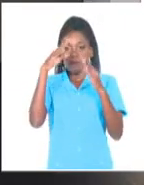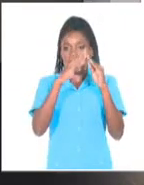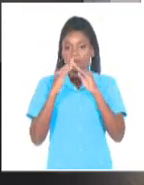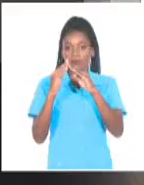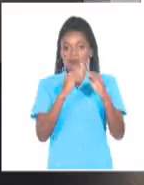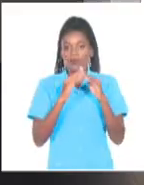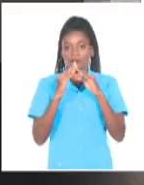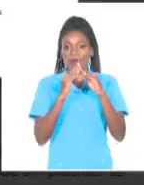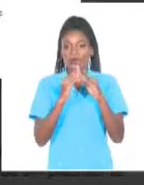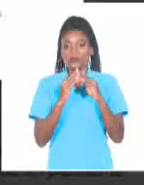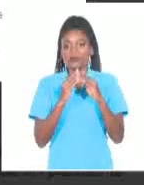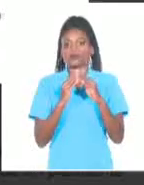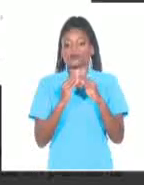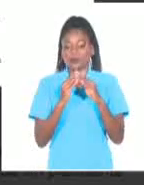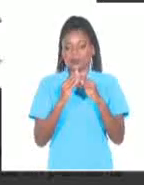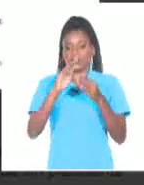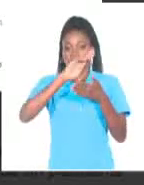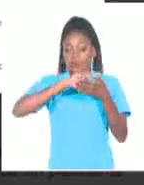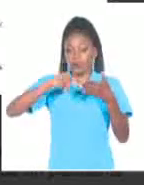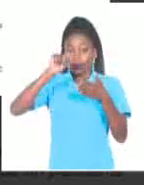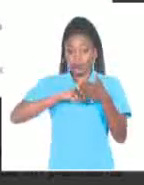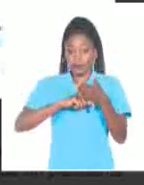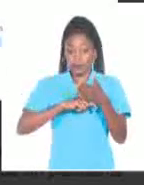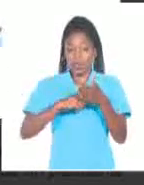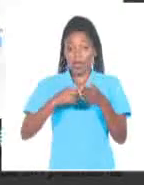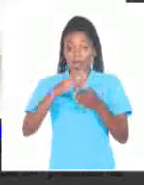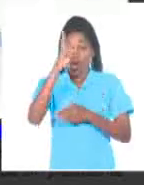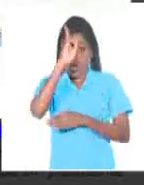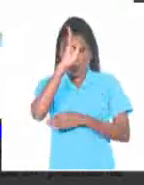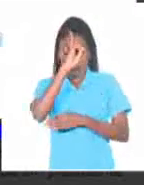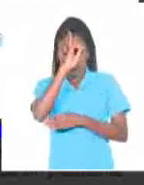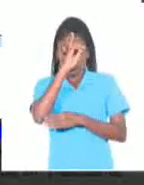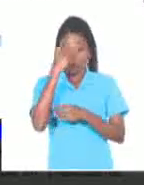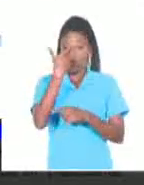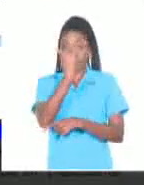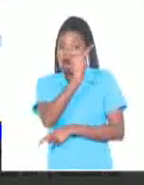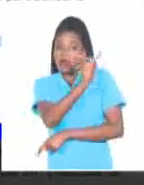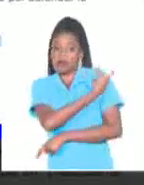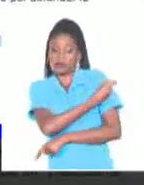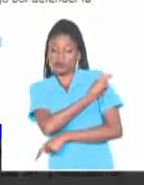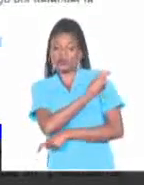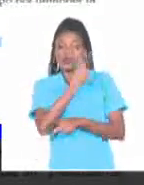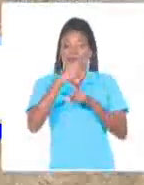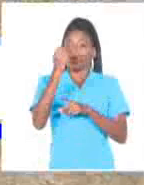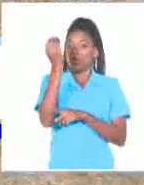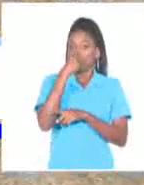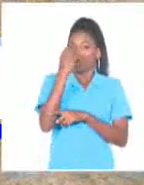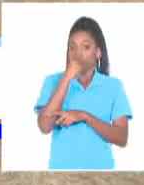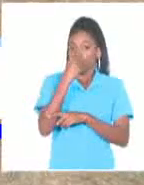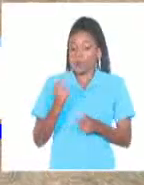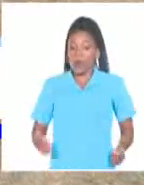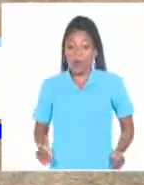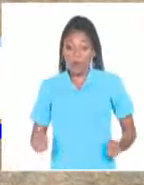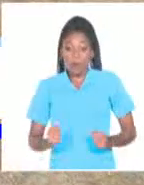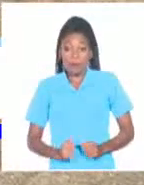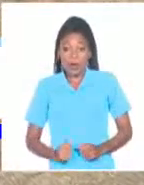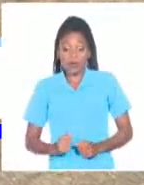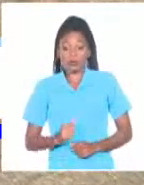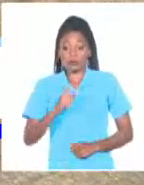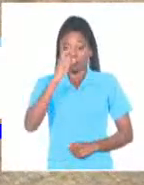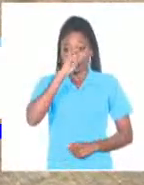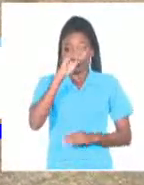el Reino Unido insumos y medicinas para el hospital general municipal alimentos pañales desechables para adultos